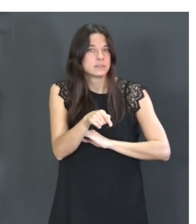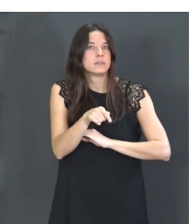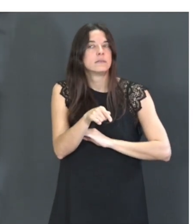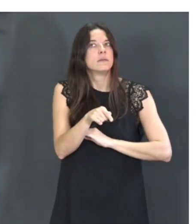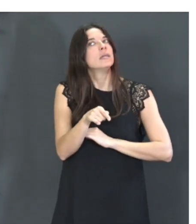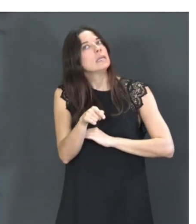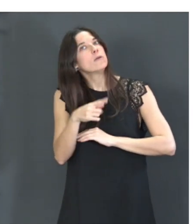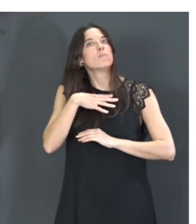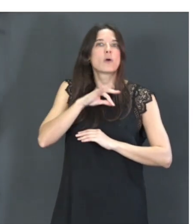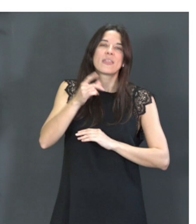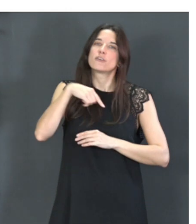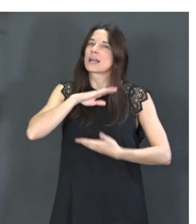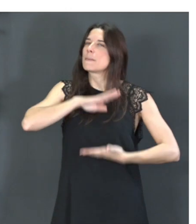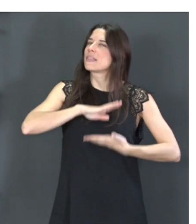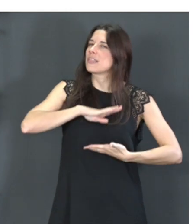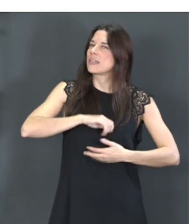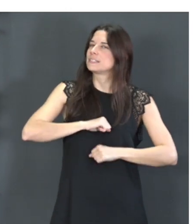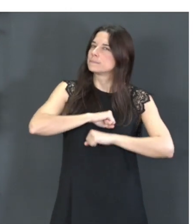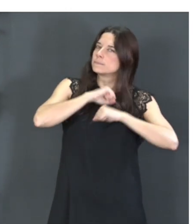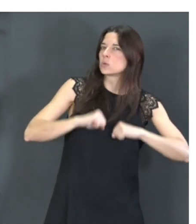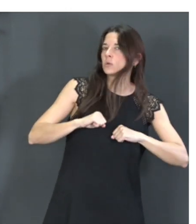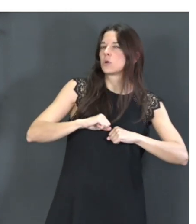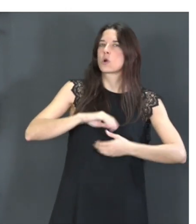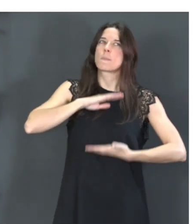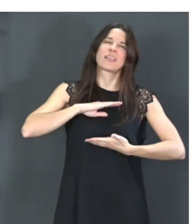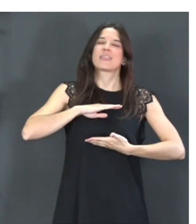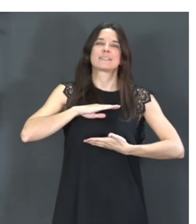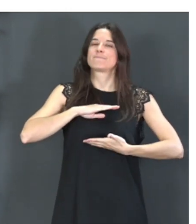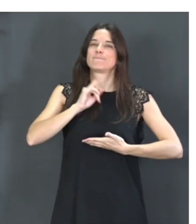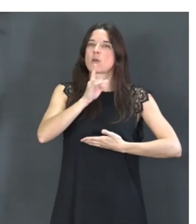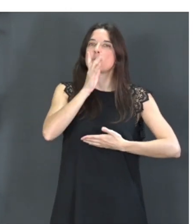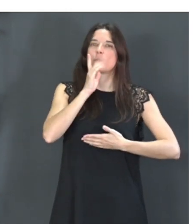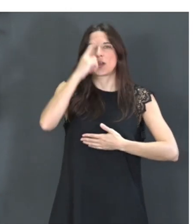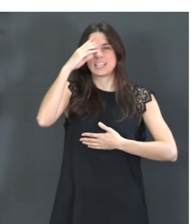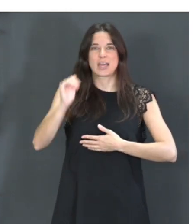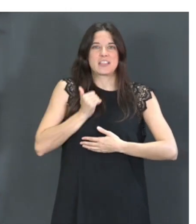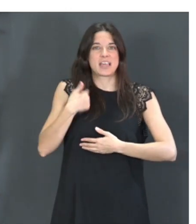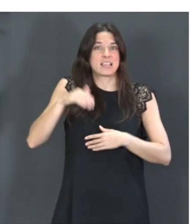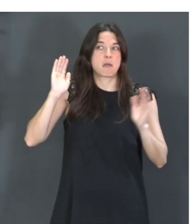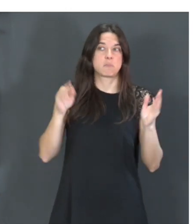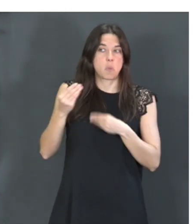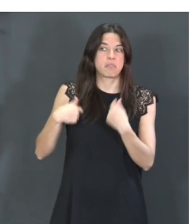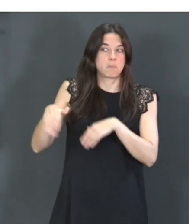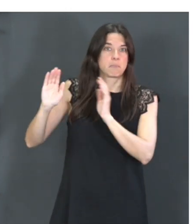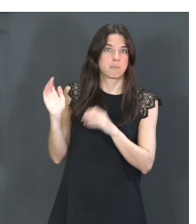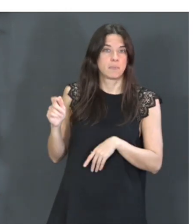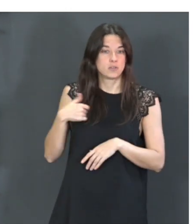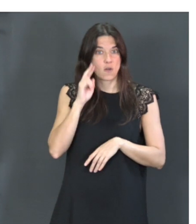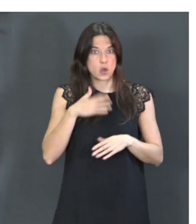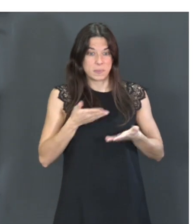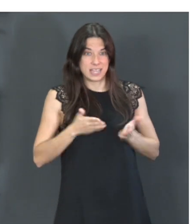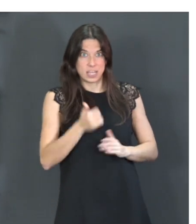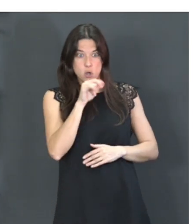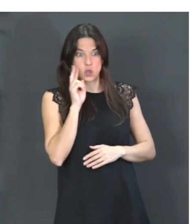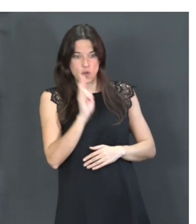probablemente pues no adquieran capacidades y competencias porque lo va a hacer la inteligencia artificial. Yo ya lo estoy viendo con mi hijo. Mi hijo, cuando